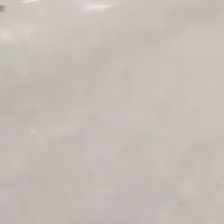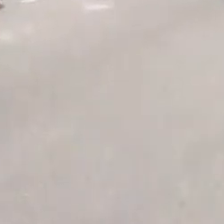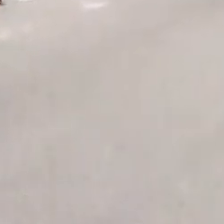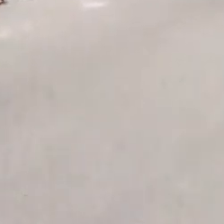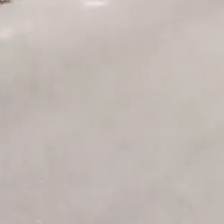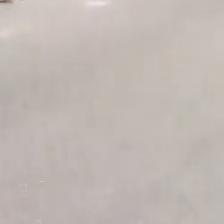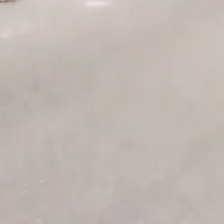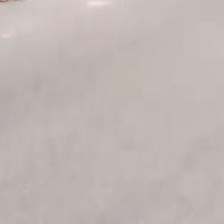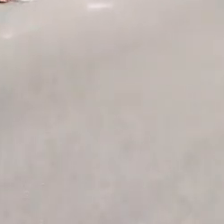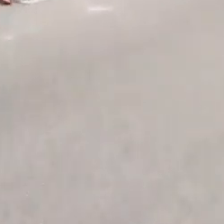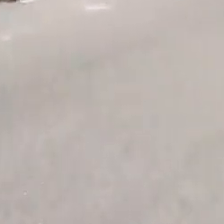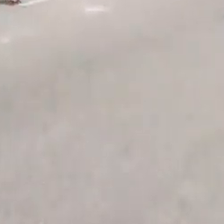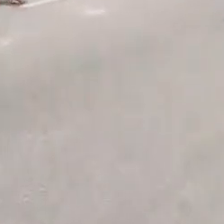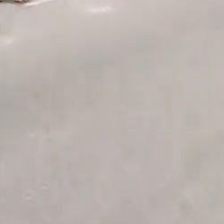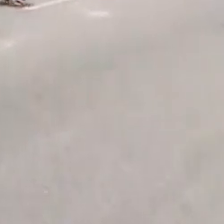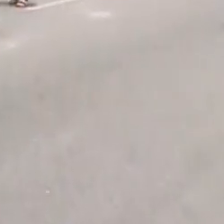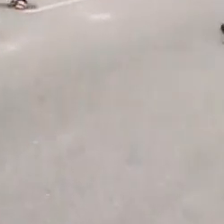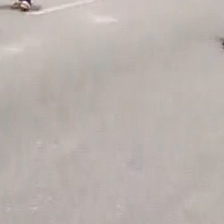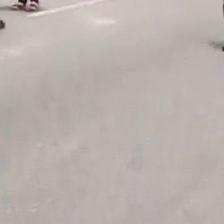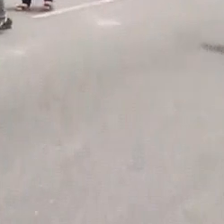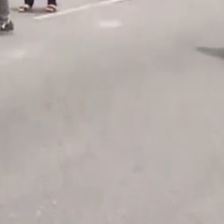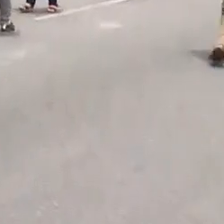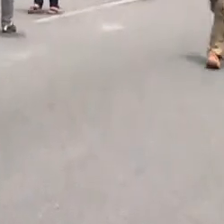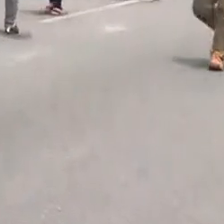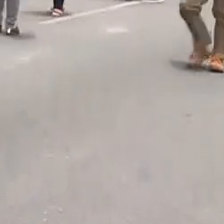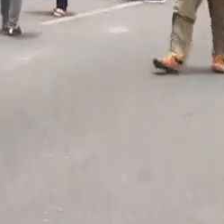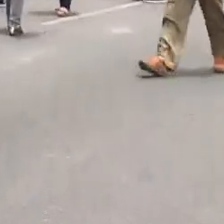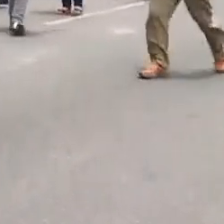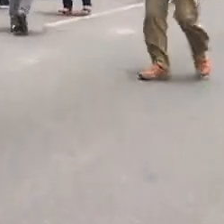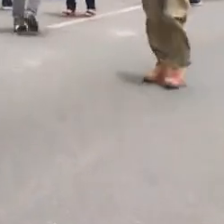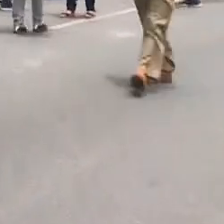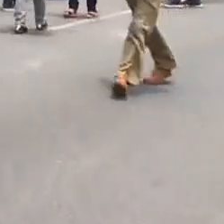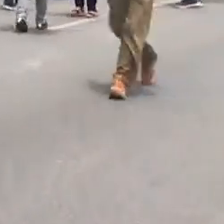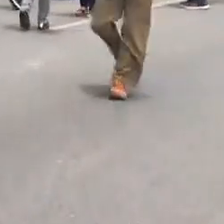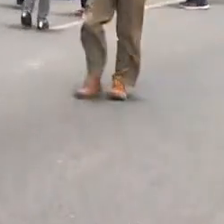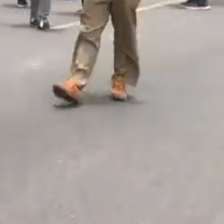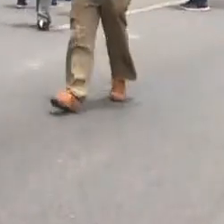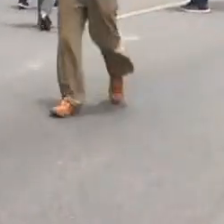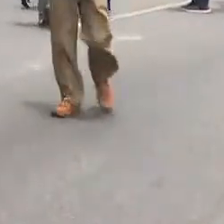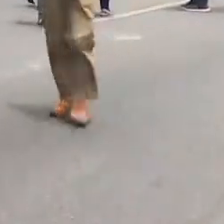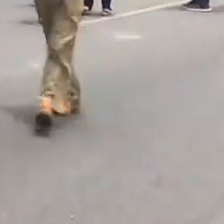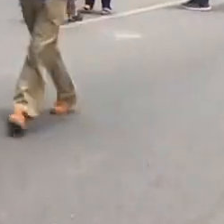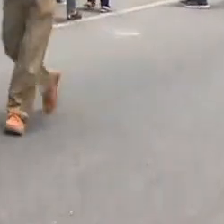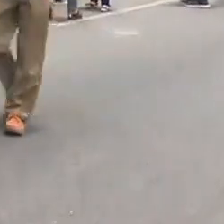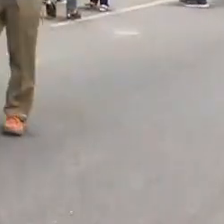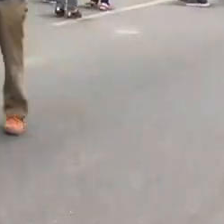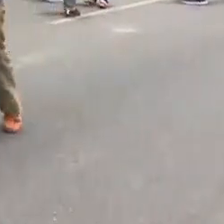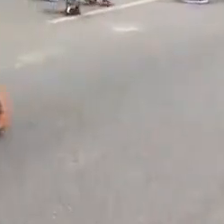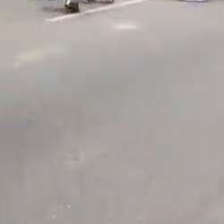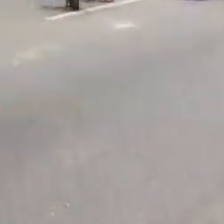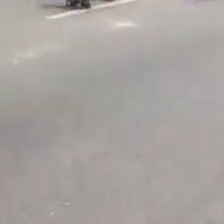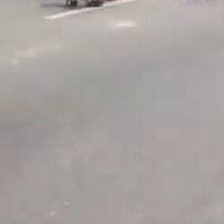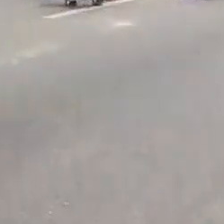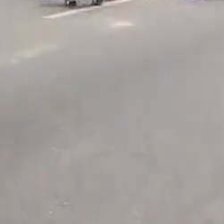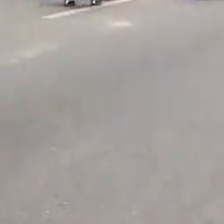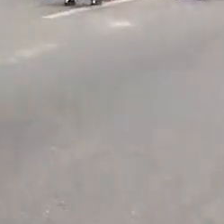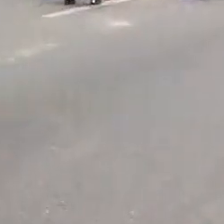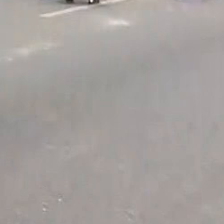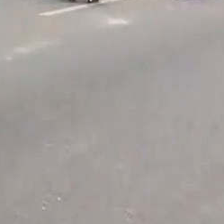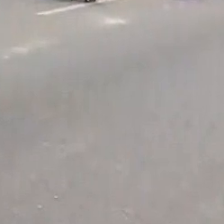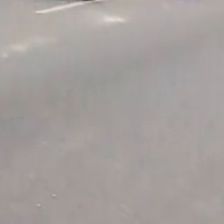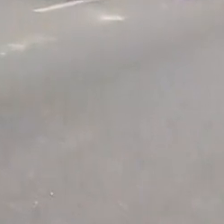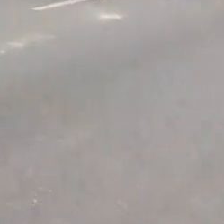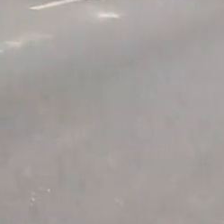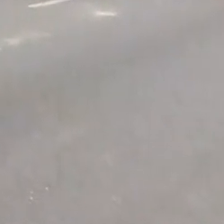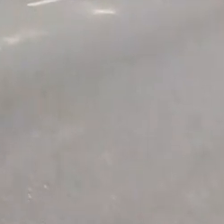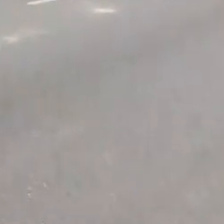vemos parte del Ministerio de Trabajo tiene su esencia en el control de las condiciones laborales, en las cuales creemos y que